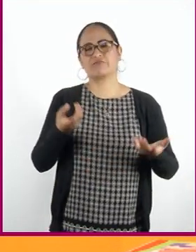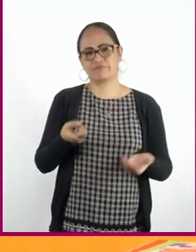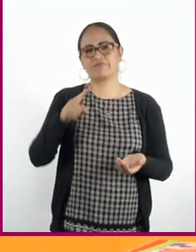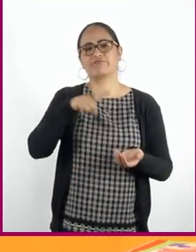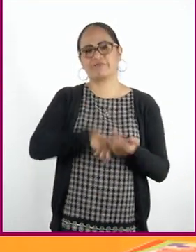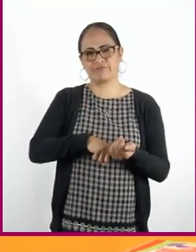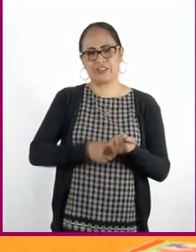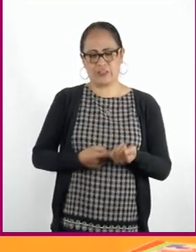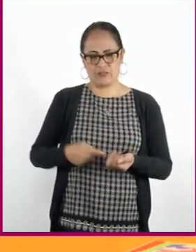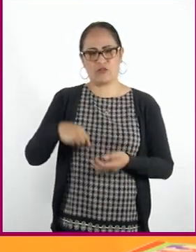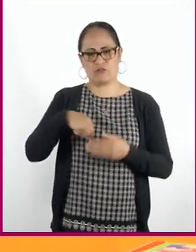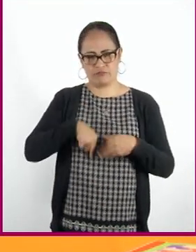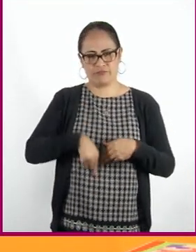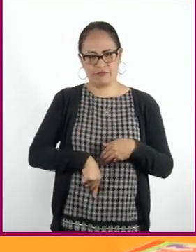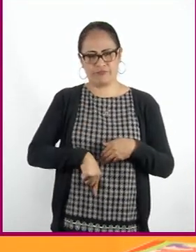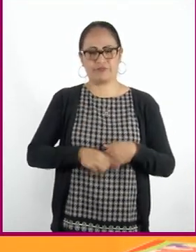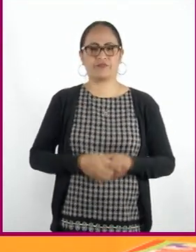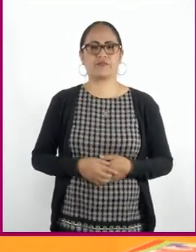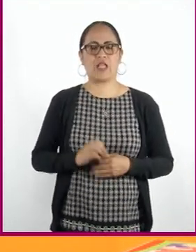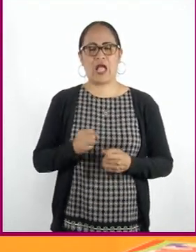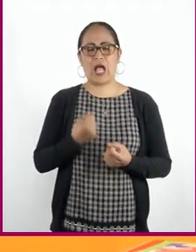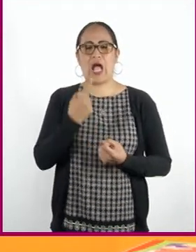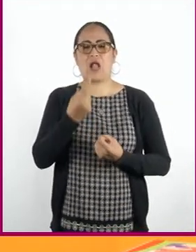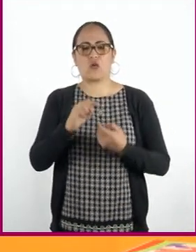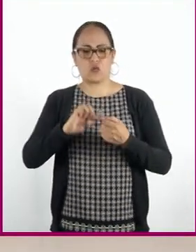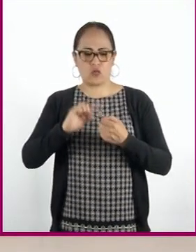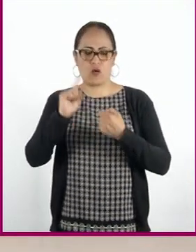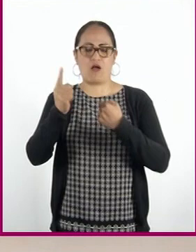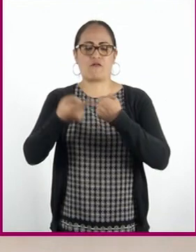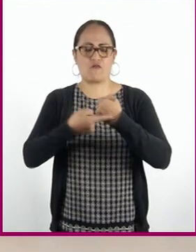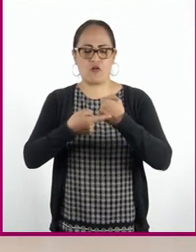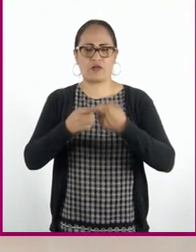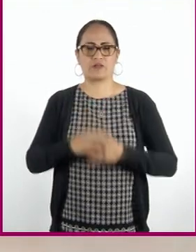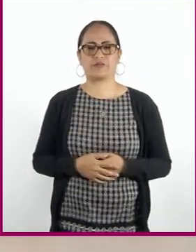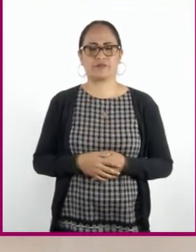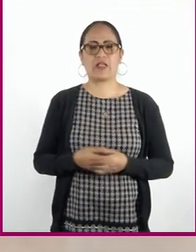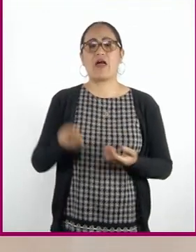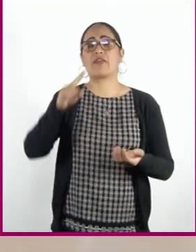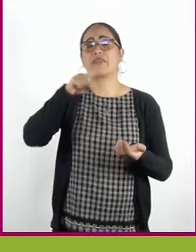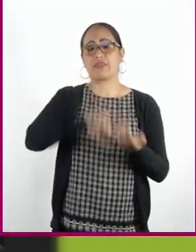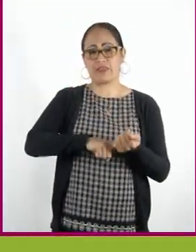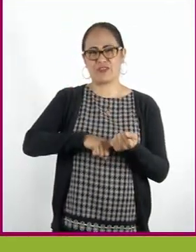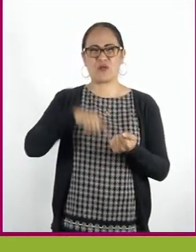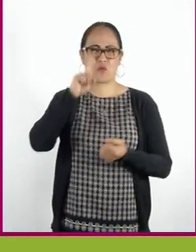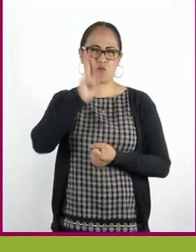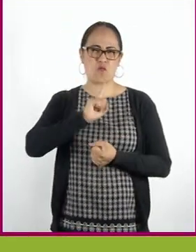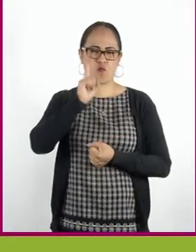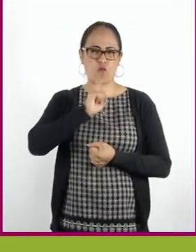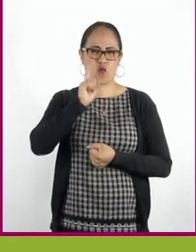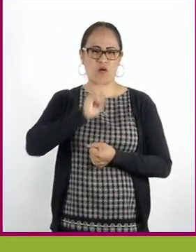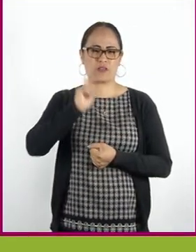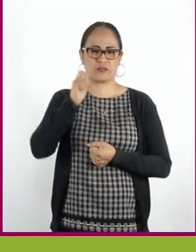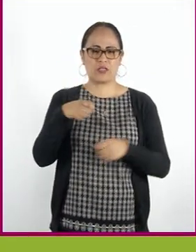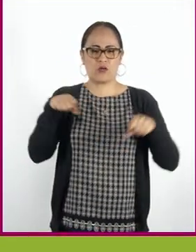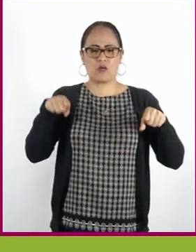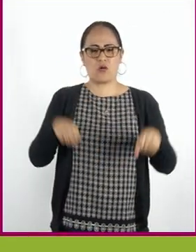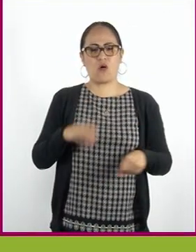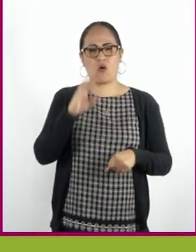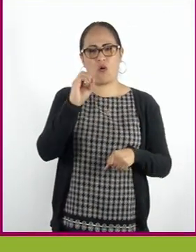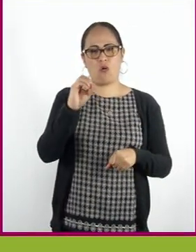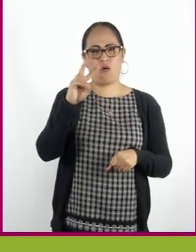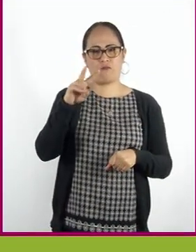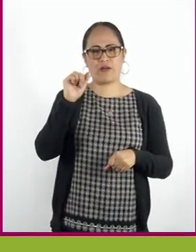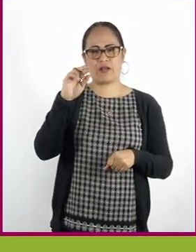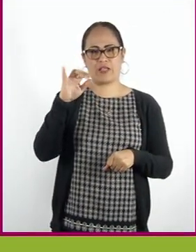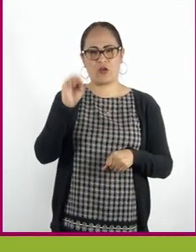reproductores internos y solo algunos externos. Entre los órganos internos de la mujer se tiene un par de ovarios